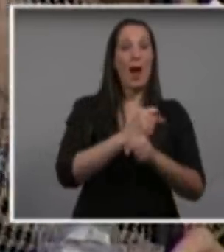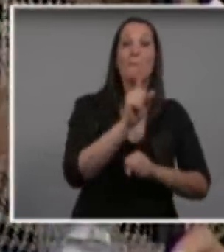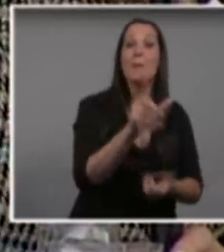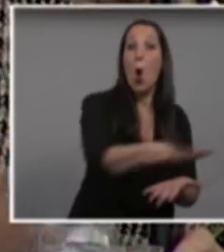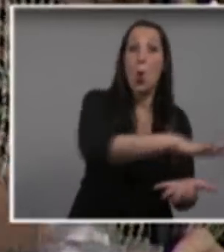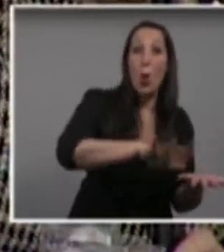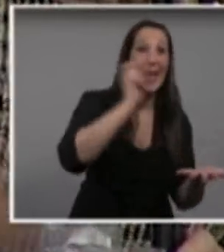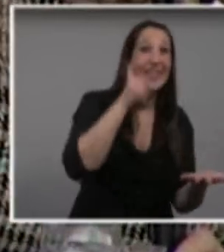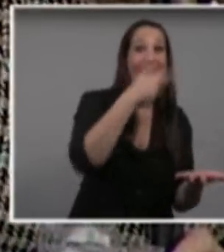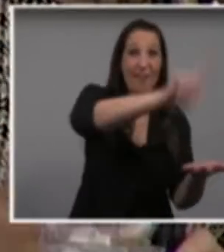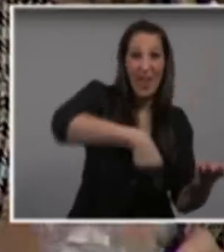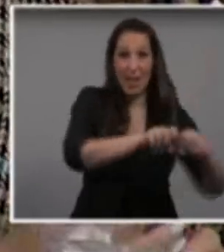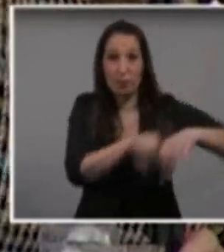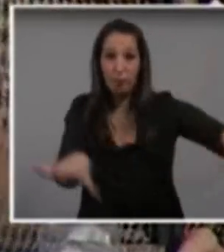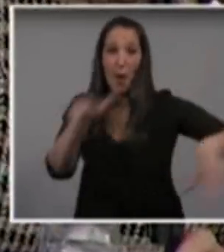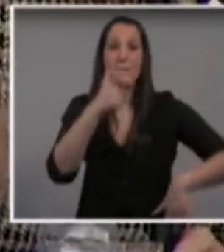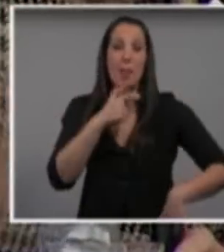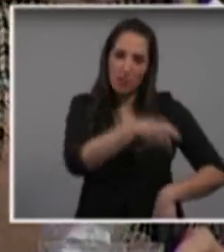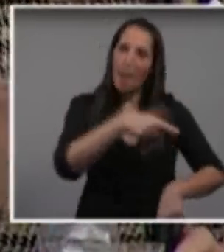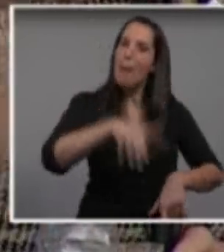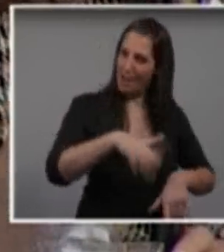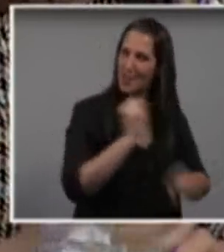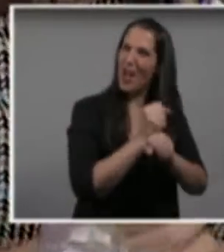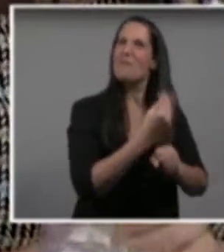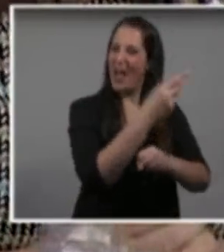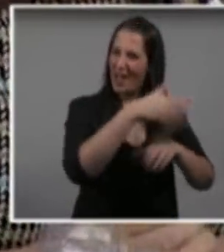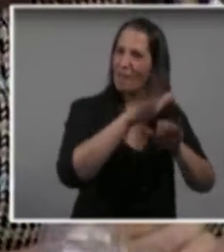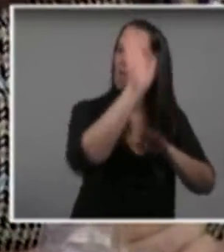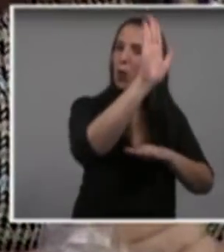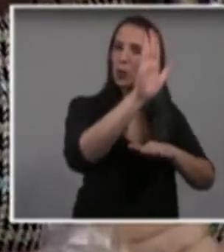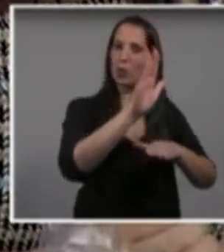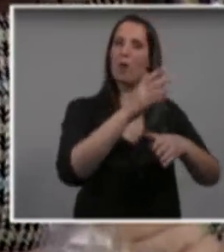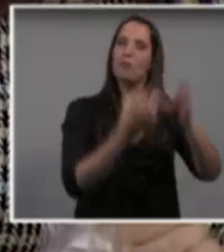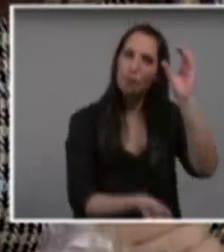gas a toda Mendoza, tenga también su gasoducto y su red.